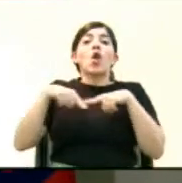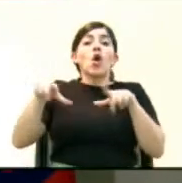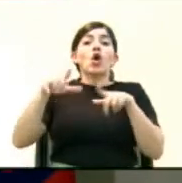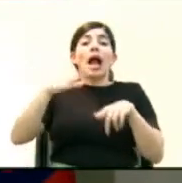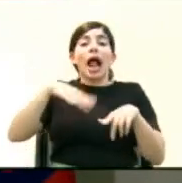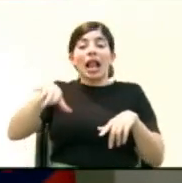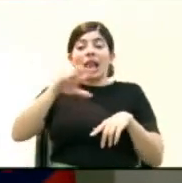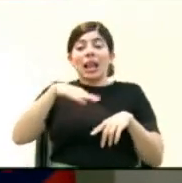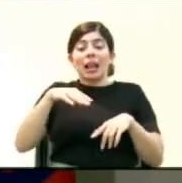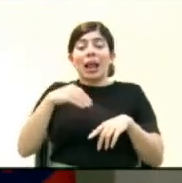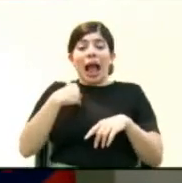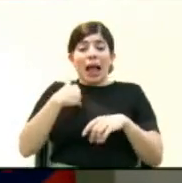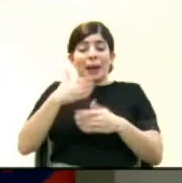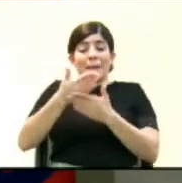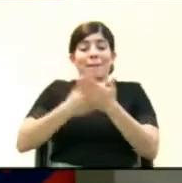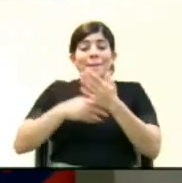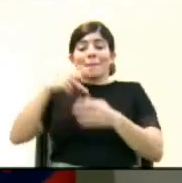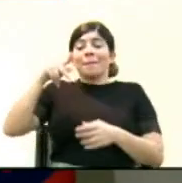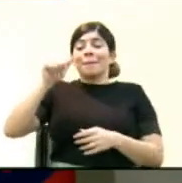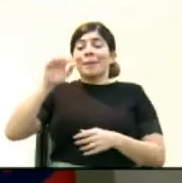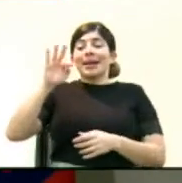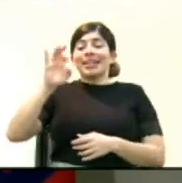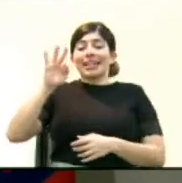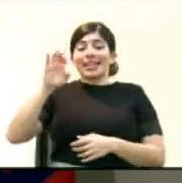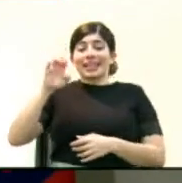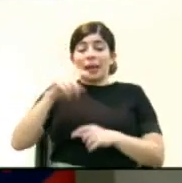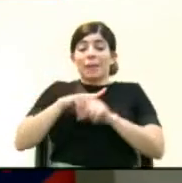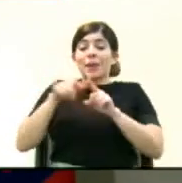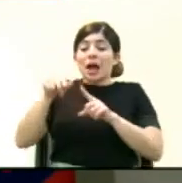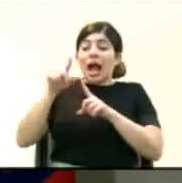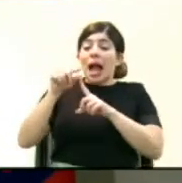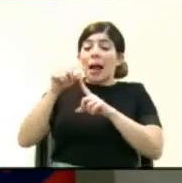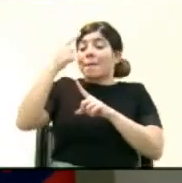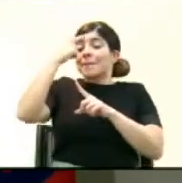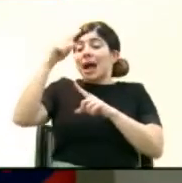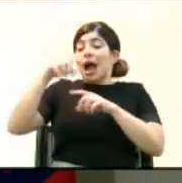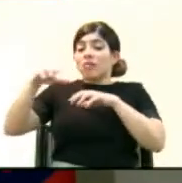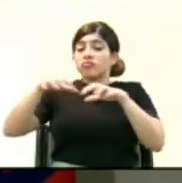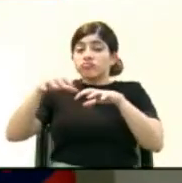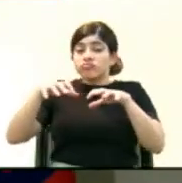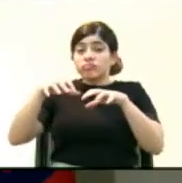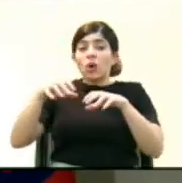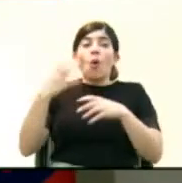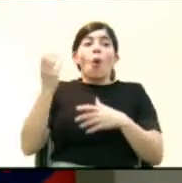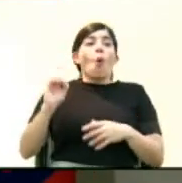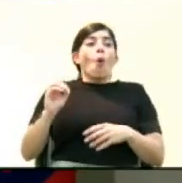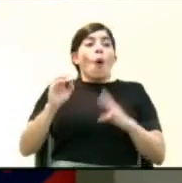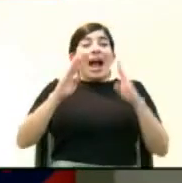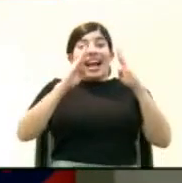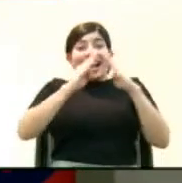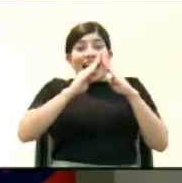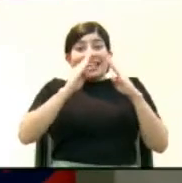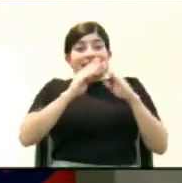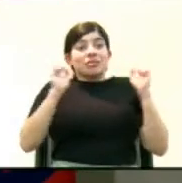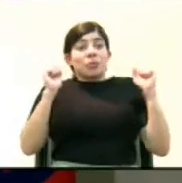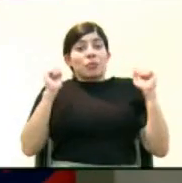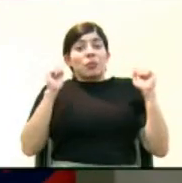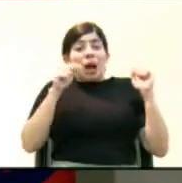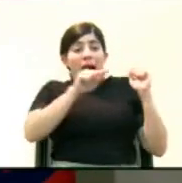comerciales que tienen su patente, pero que lo alquilan para la realización de estos eventos. Casas de habitación que reúnen